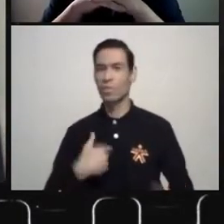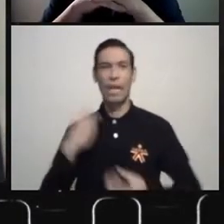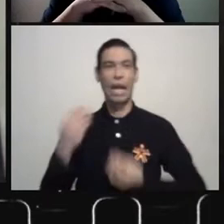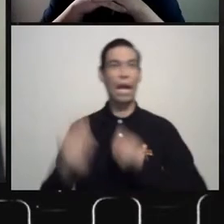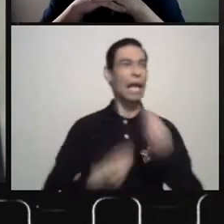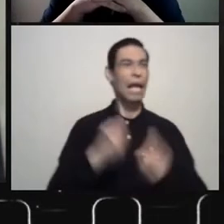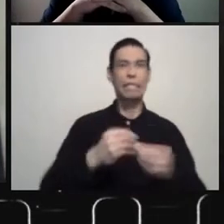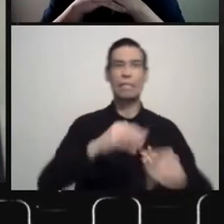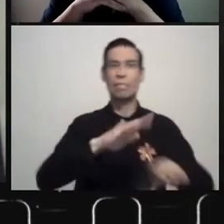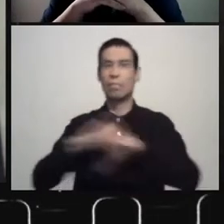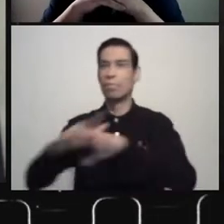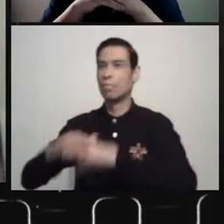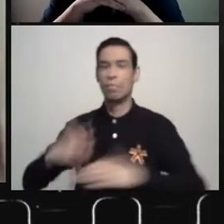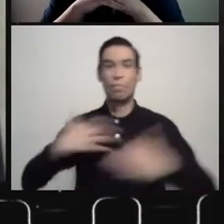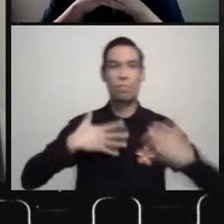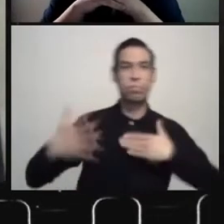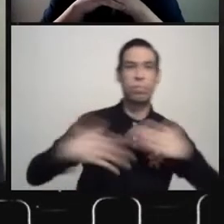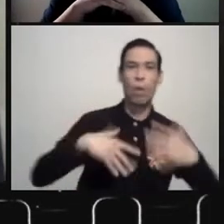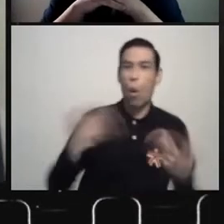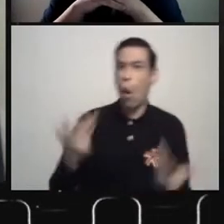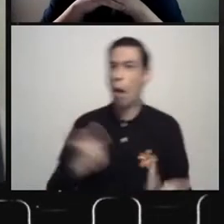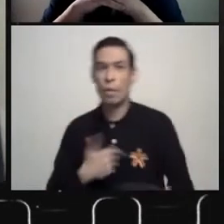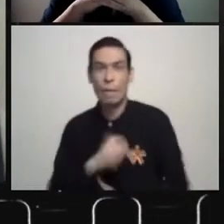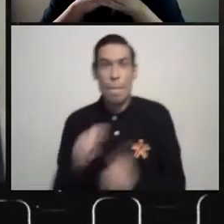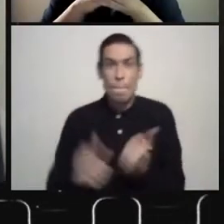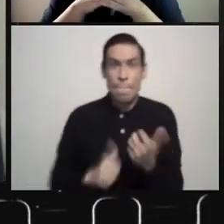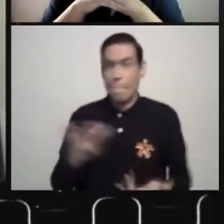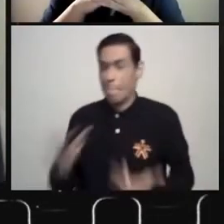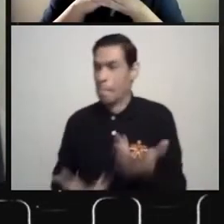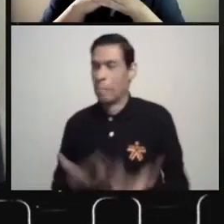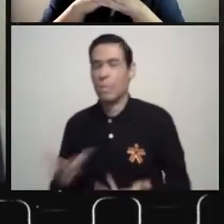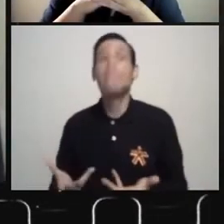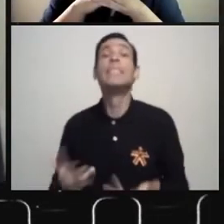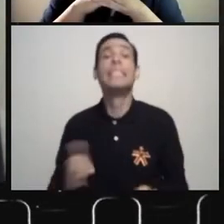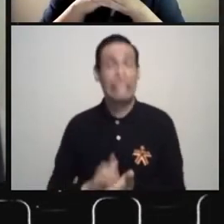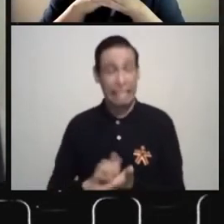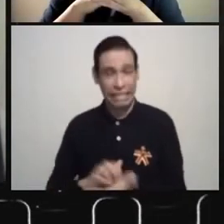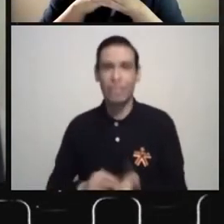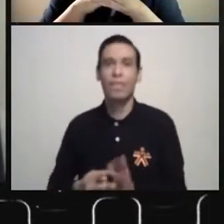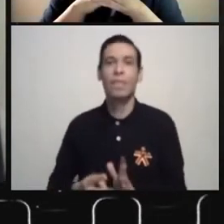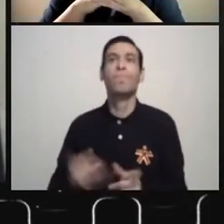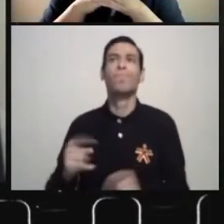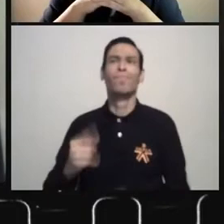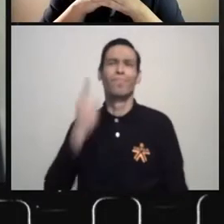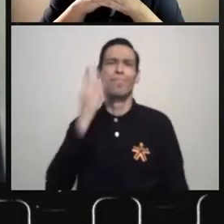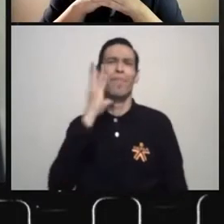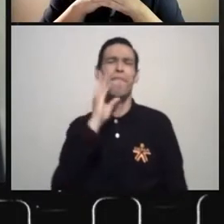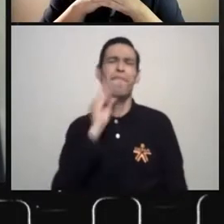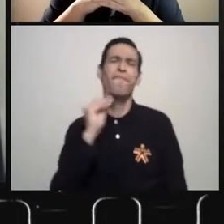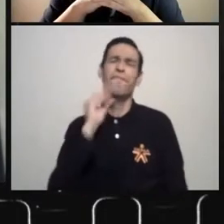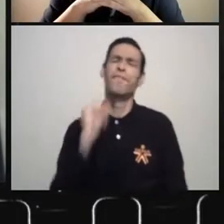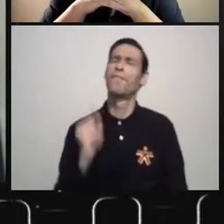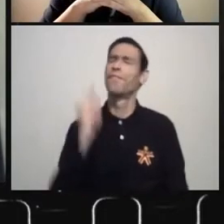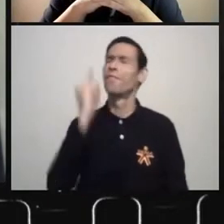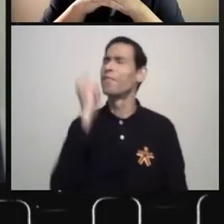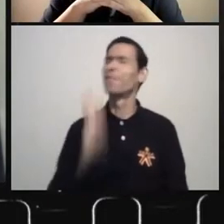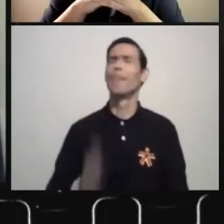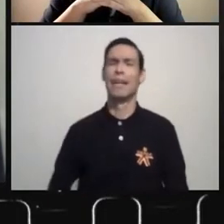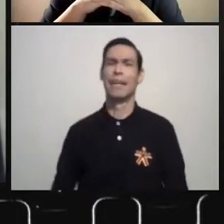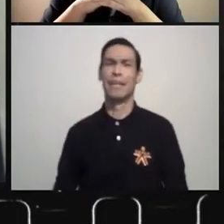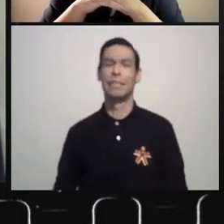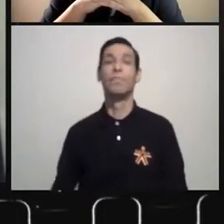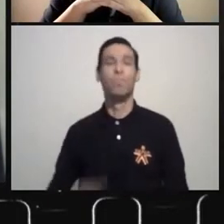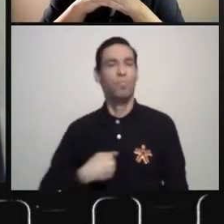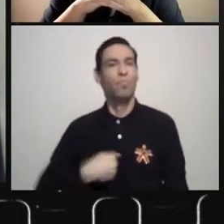sea, un reto enorme, mucha presión y obviamente mucha inexperiencia, pero creo que de todos los